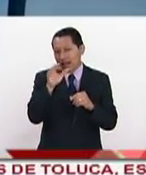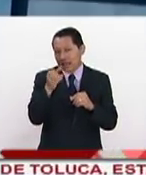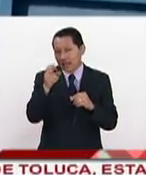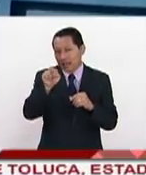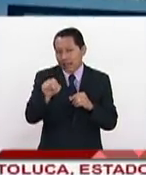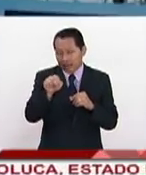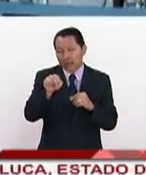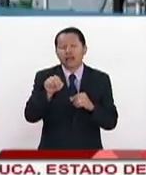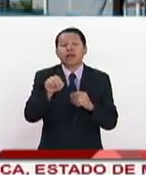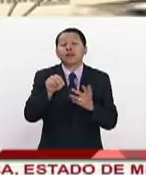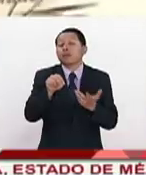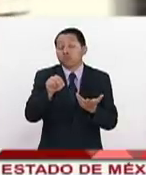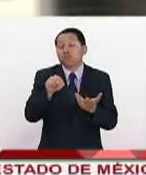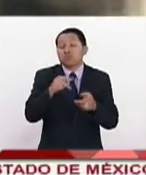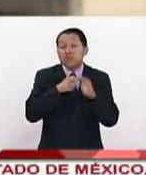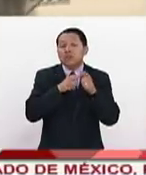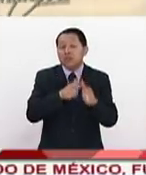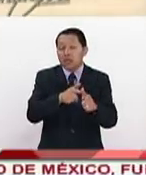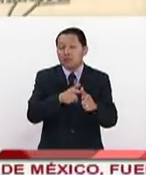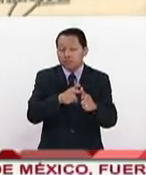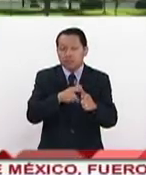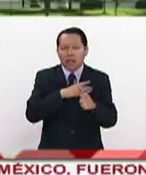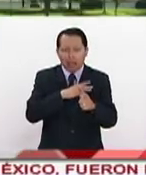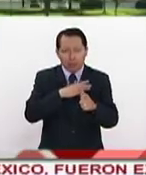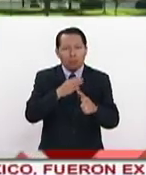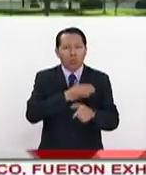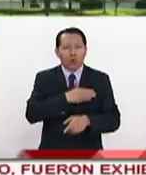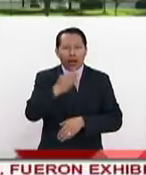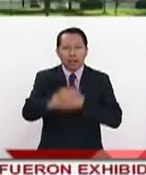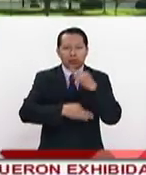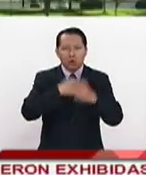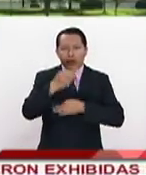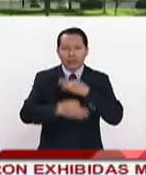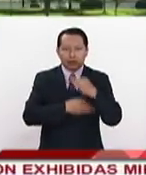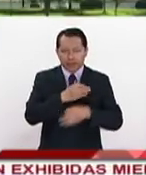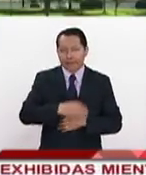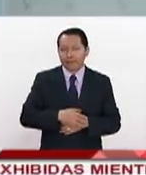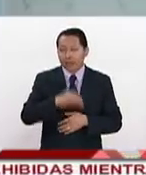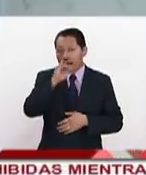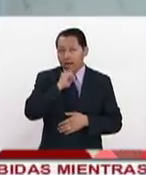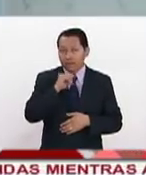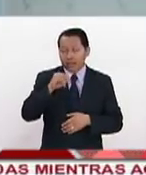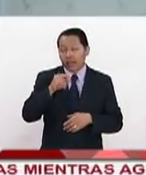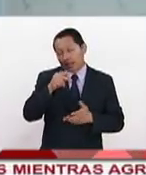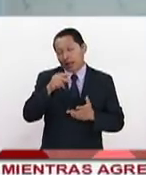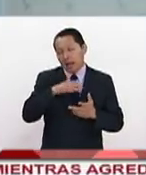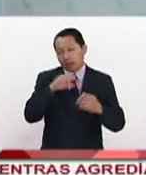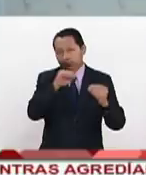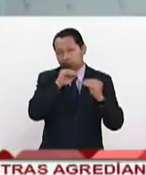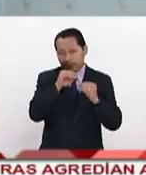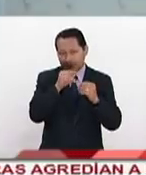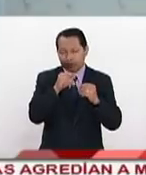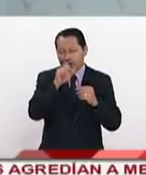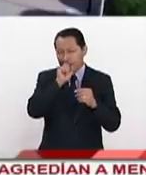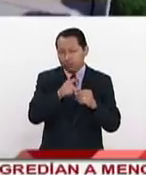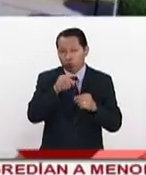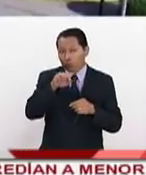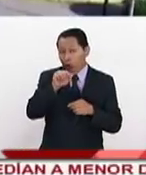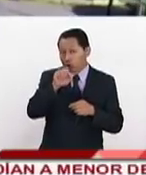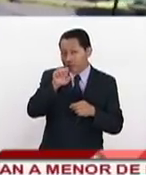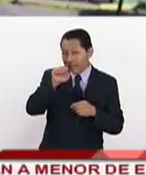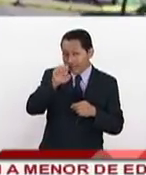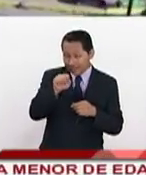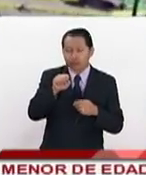Libre Comercio de América del Norte continúa y hay buenas noticias. El jefe negociador adjunto de la delegación mexicana, Moisés